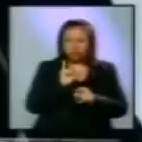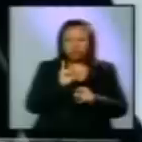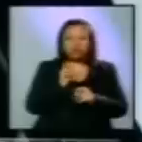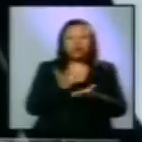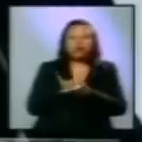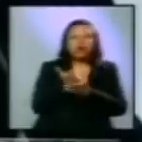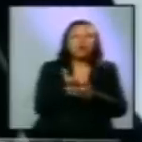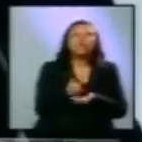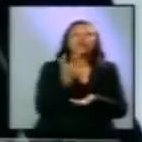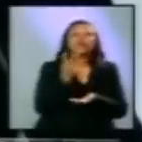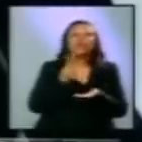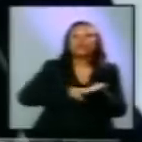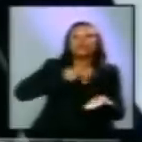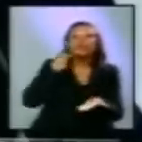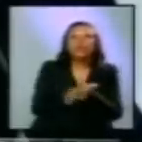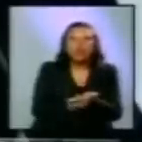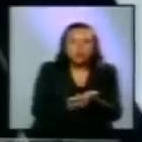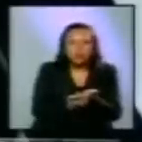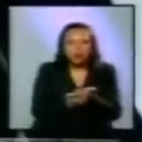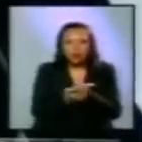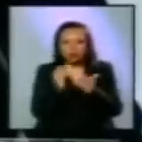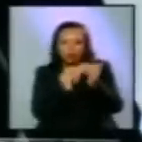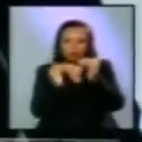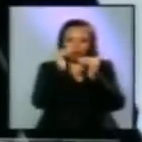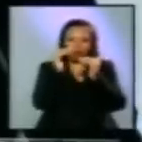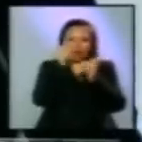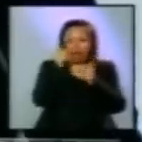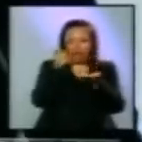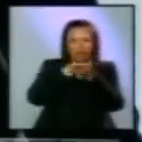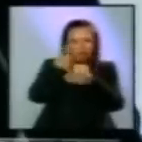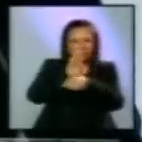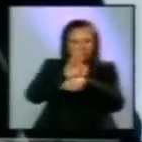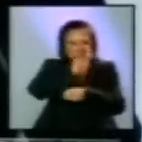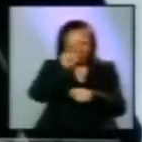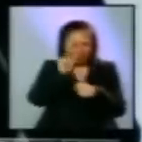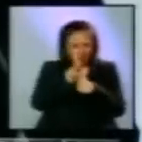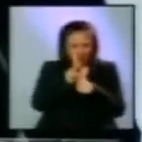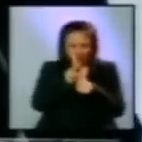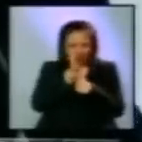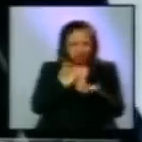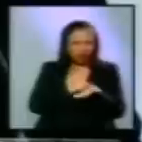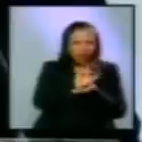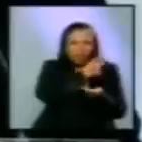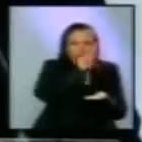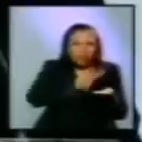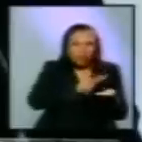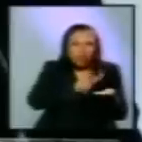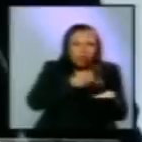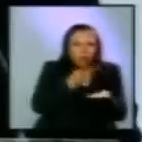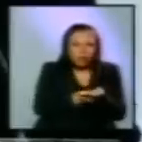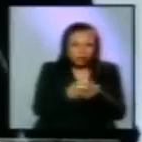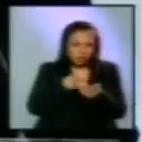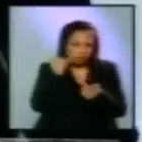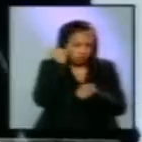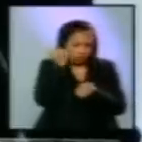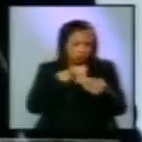el doble de lo que ganan los altos funcionarios del gobierno de Brasil. Mi propuesta es reducir a la mitad los sueldos de los